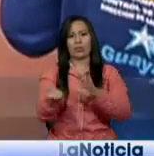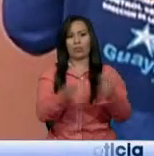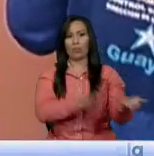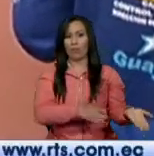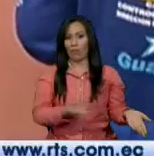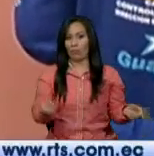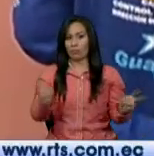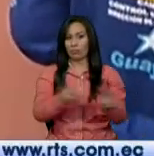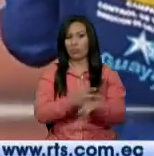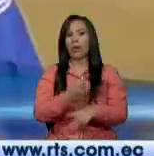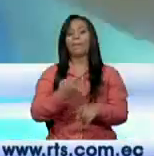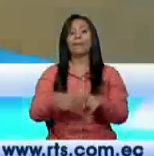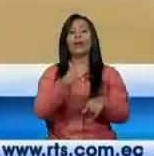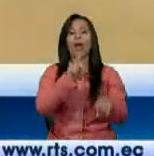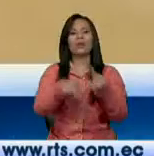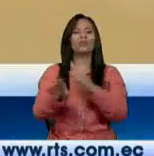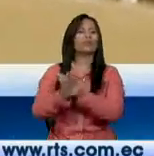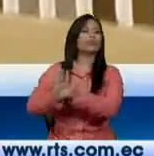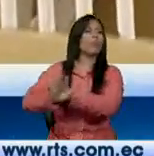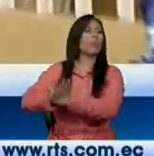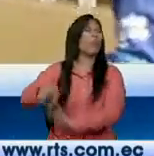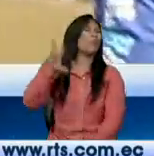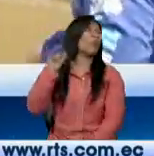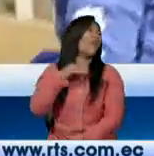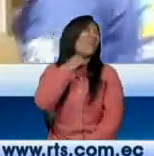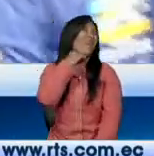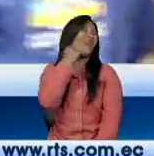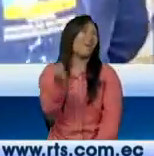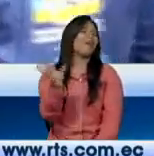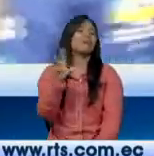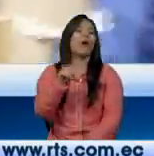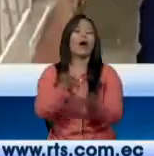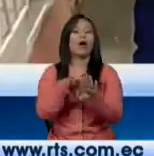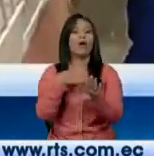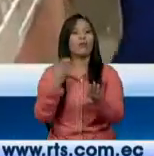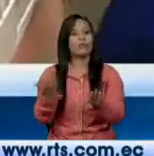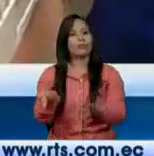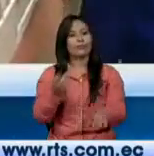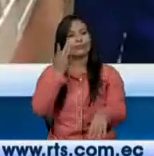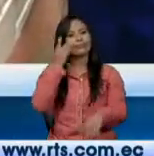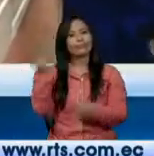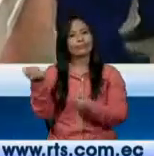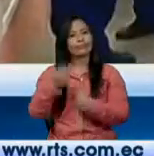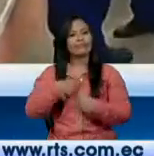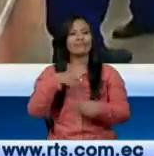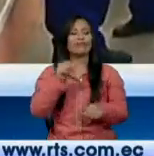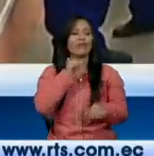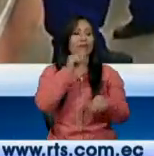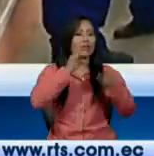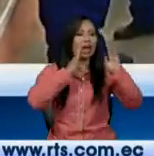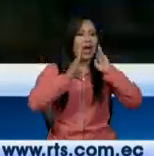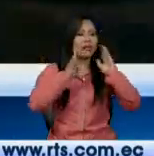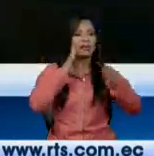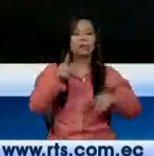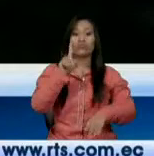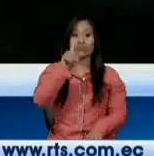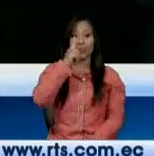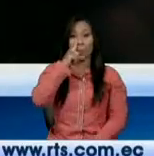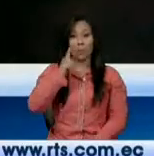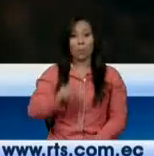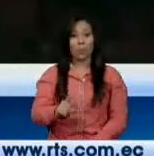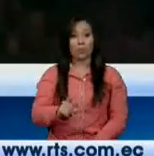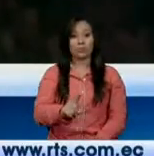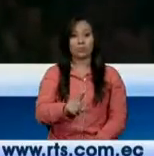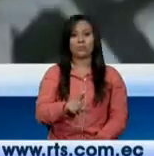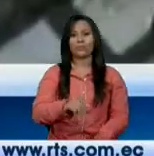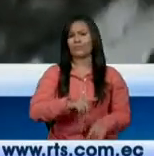Sin embargo, hubo renuencia o quemeimportismo en ciertos vecinos que no toman en cuenta que una rata puede